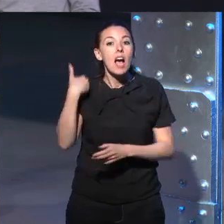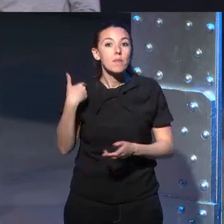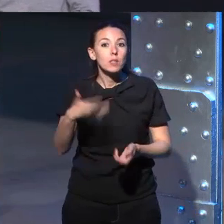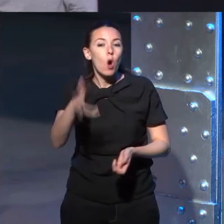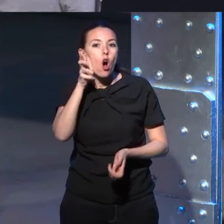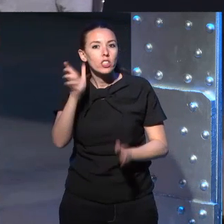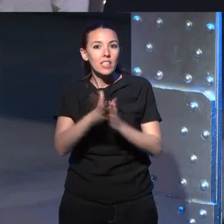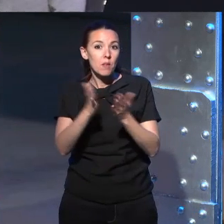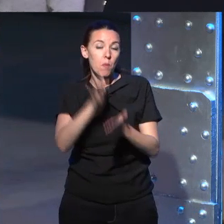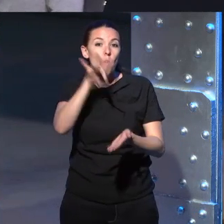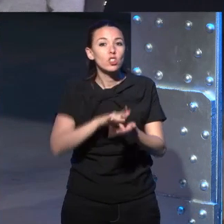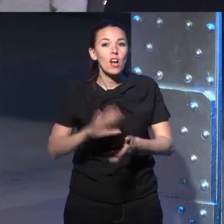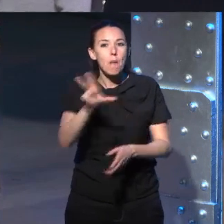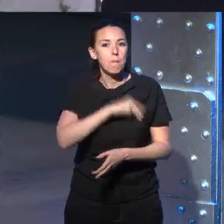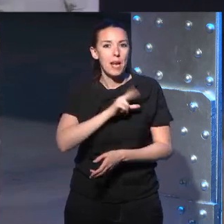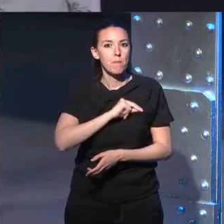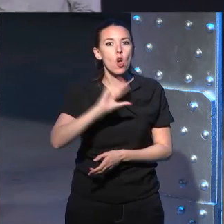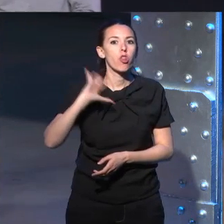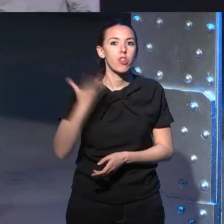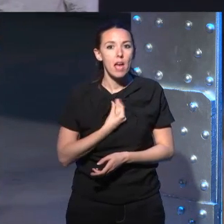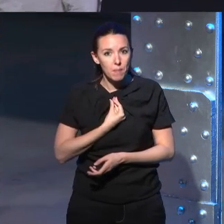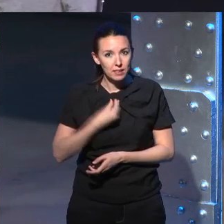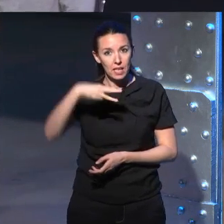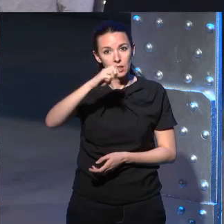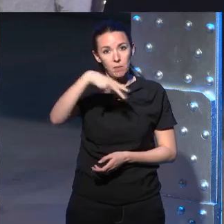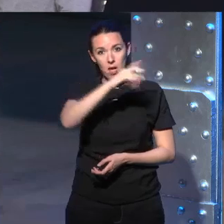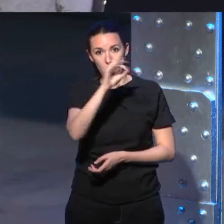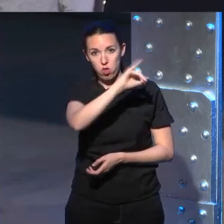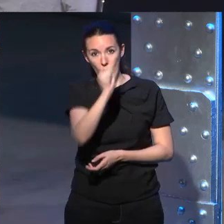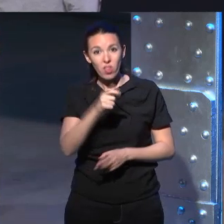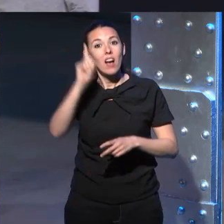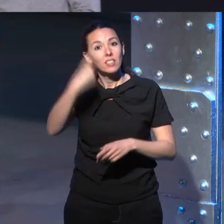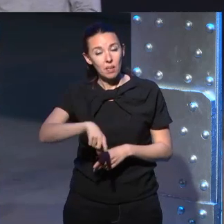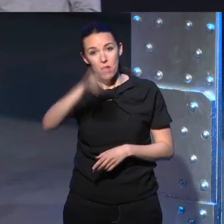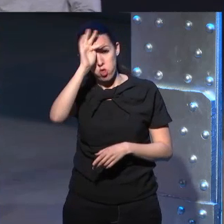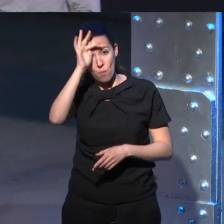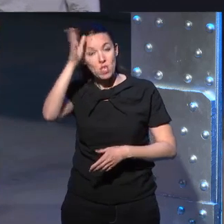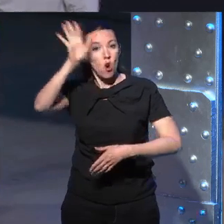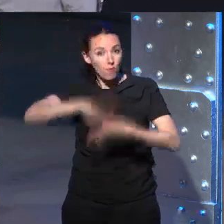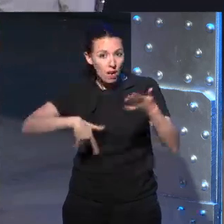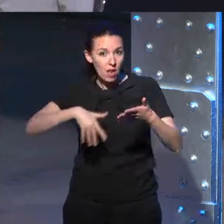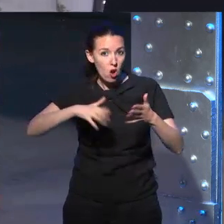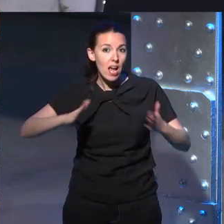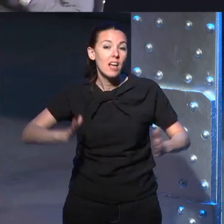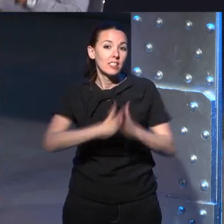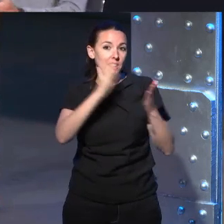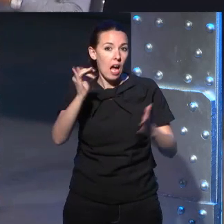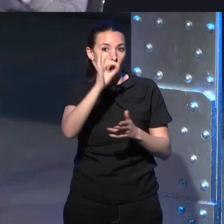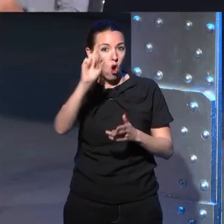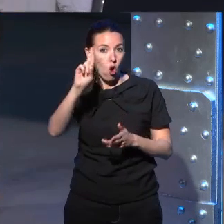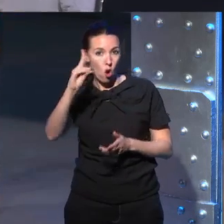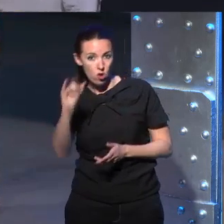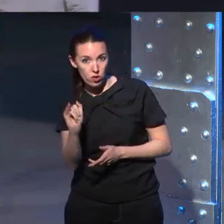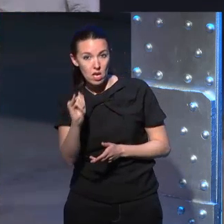de dar el Cervantes a Eduardo Mendoza, y tenemos la noche de los libros hoy, y San Jordi el domingo en Barcelona, y el día del libro y tal, y abrimos teléfonos y la gente